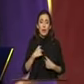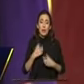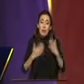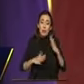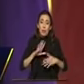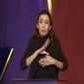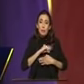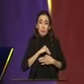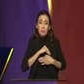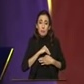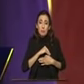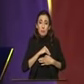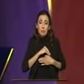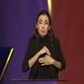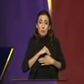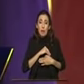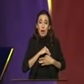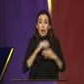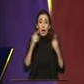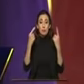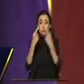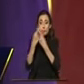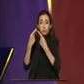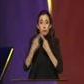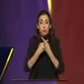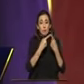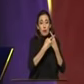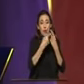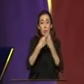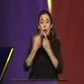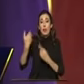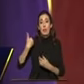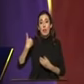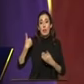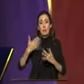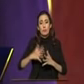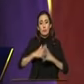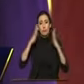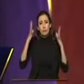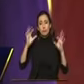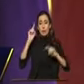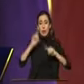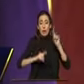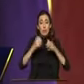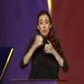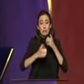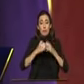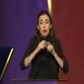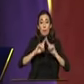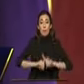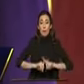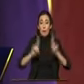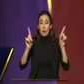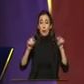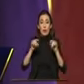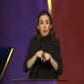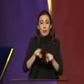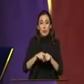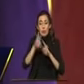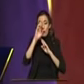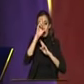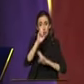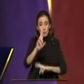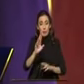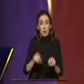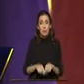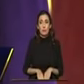por eso. Por contraste, este momento tenemos exageraciones, pero inclusive aquellas serán